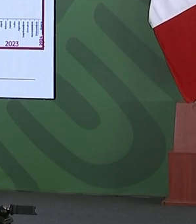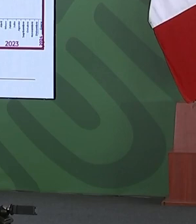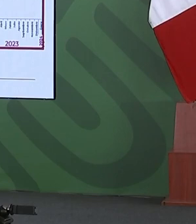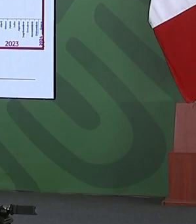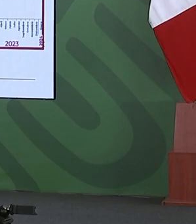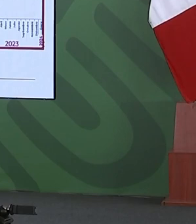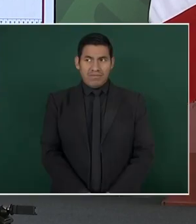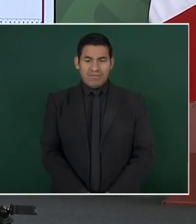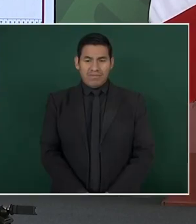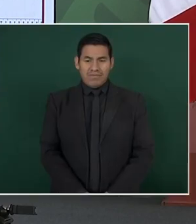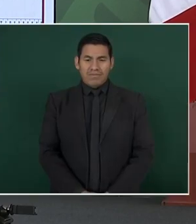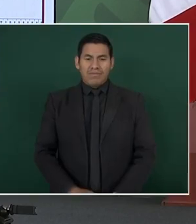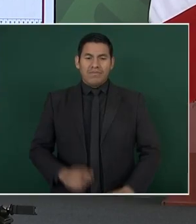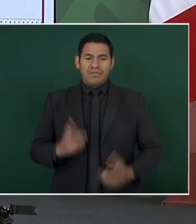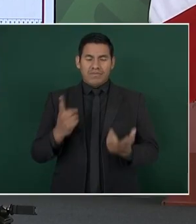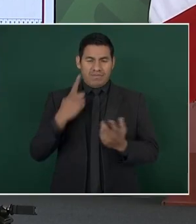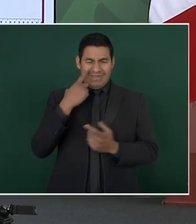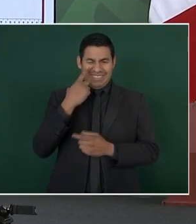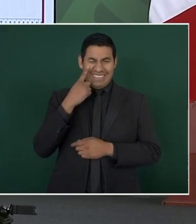Esta es Baja California,